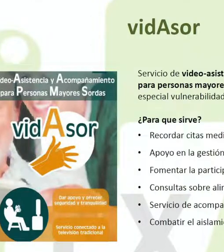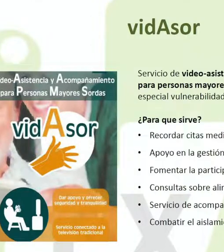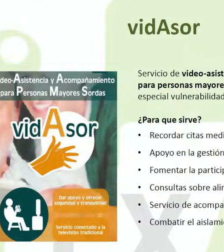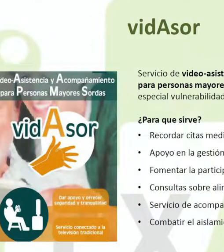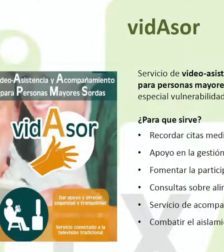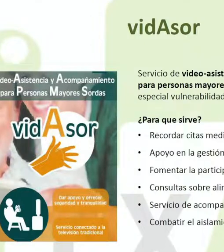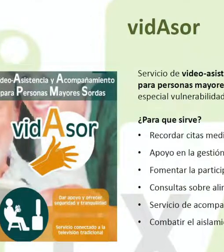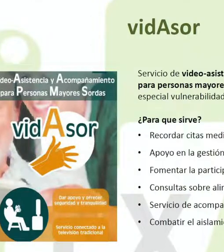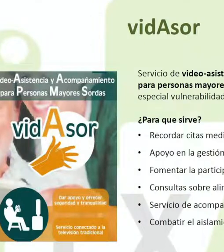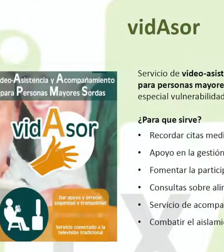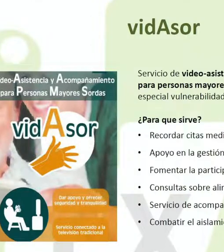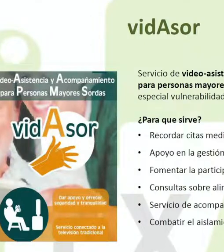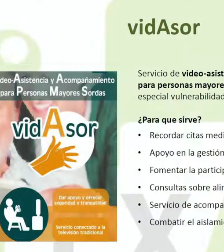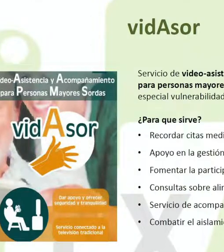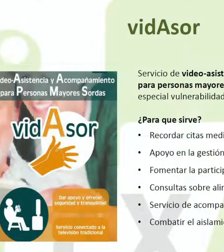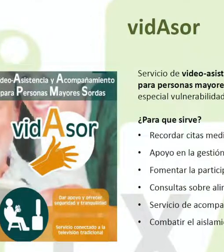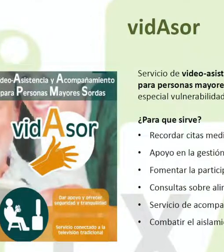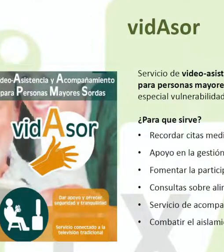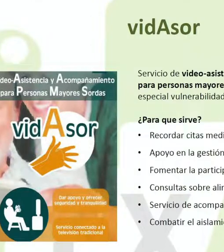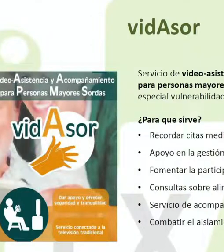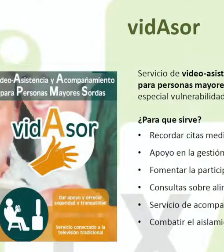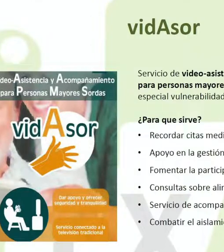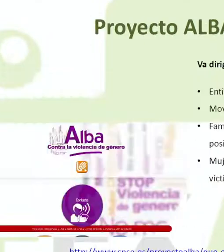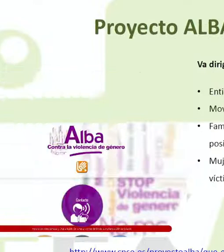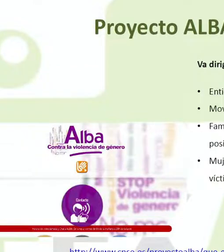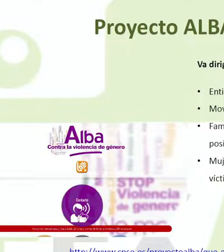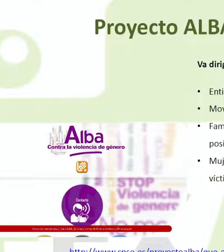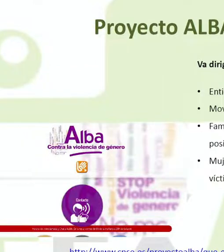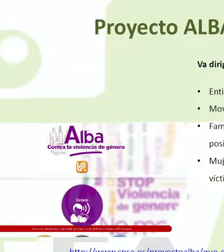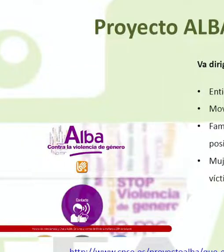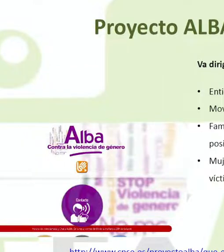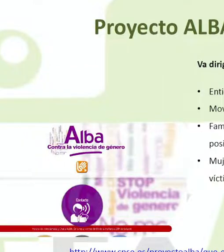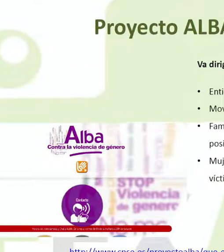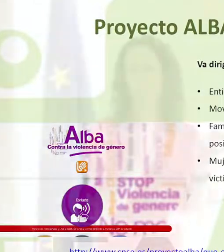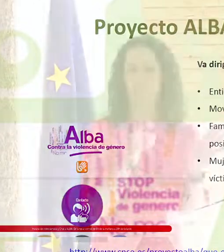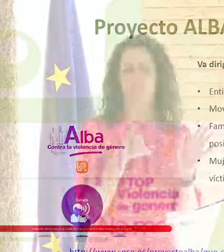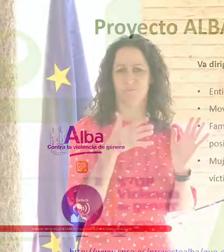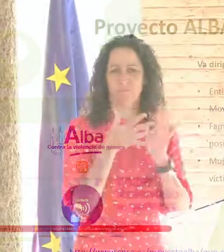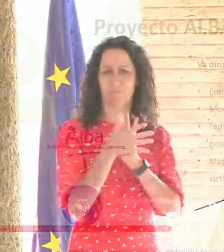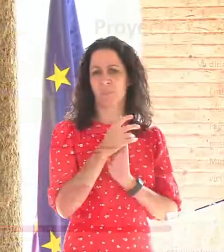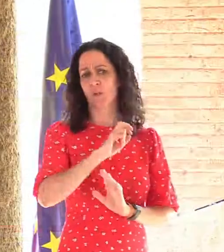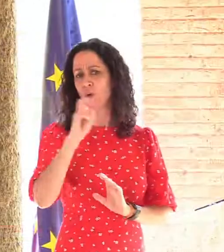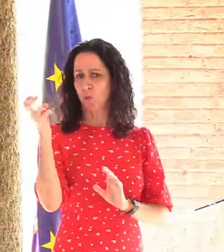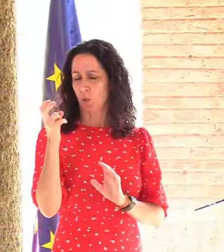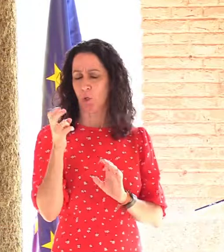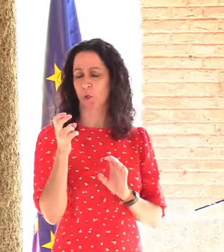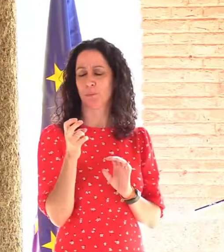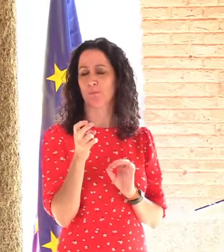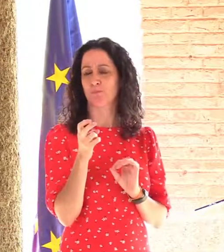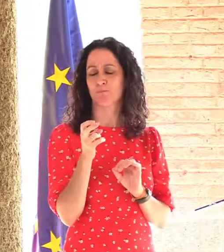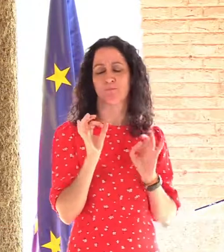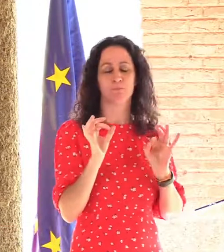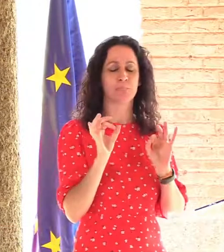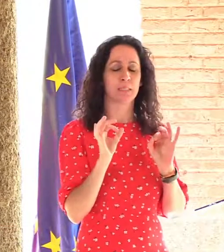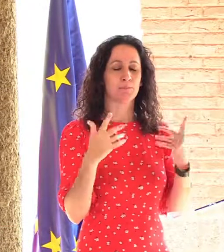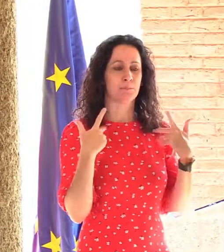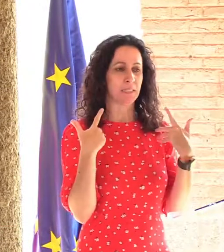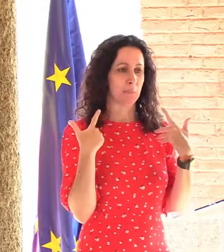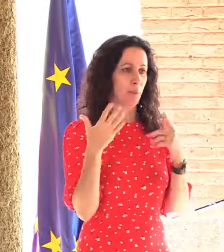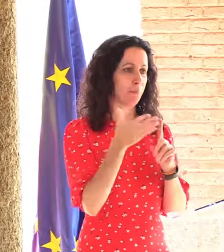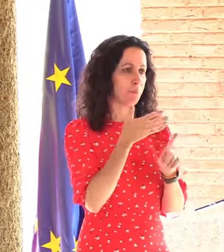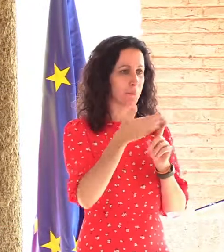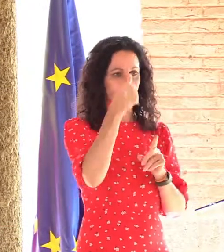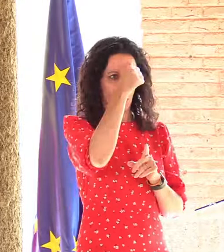inclusión claro lo que es el vidasol para creemos que es muy importante y bueno quería